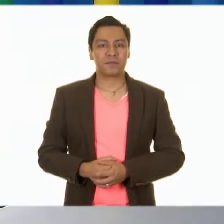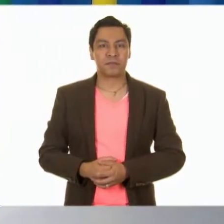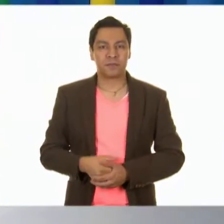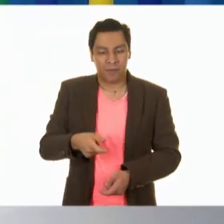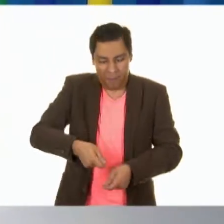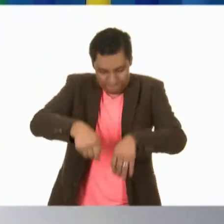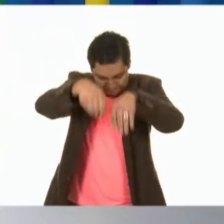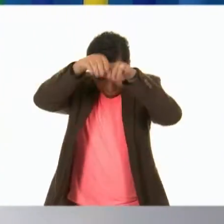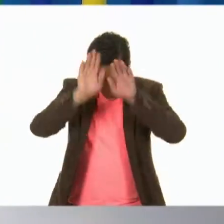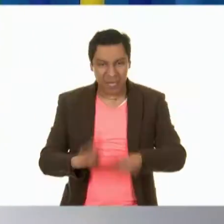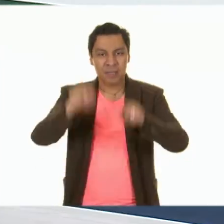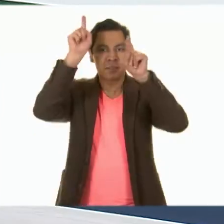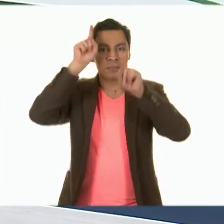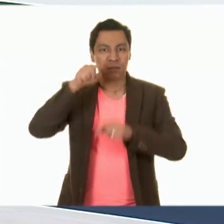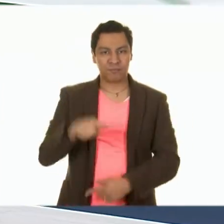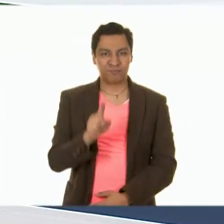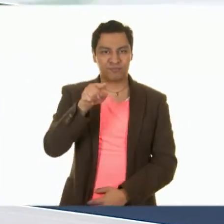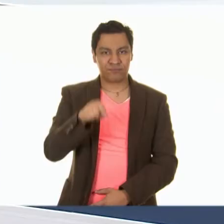Mira.